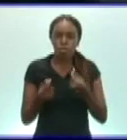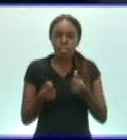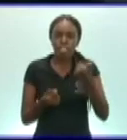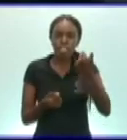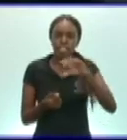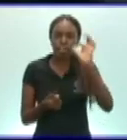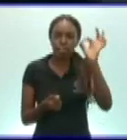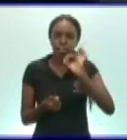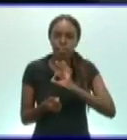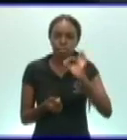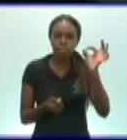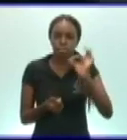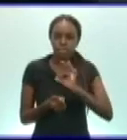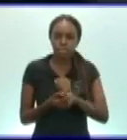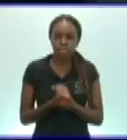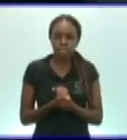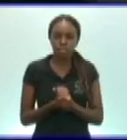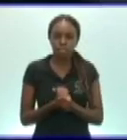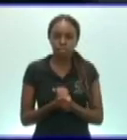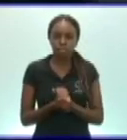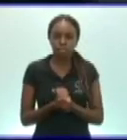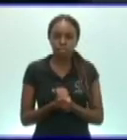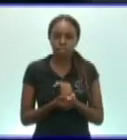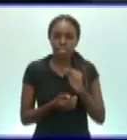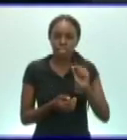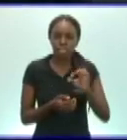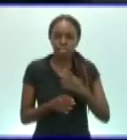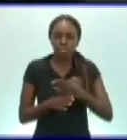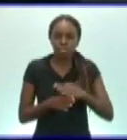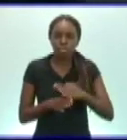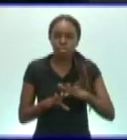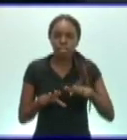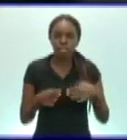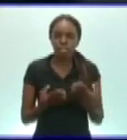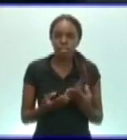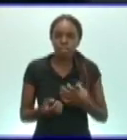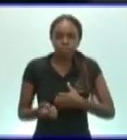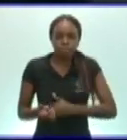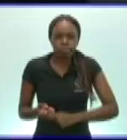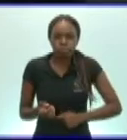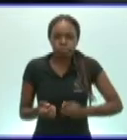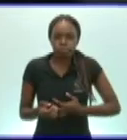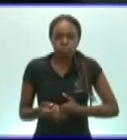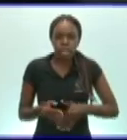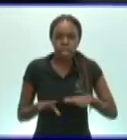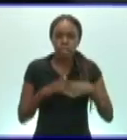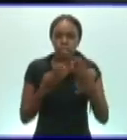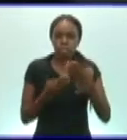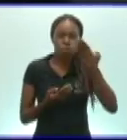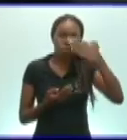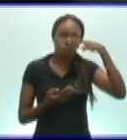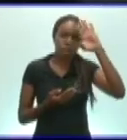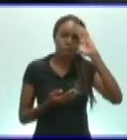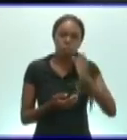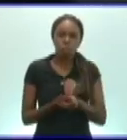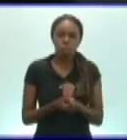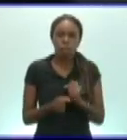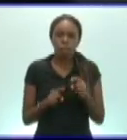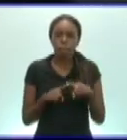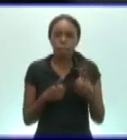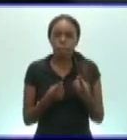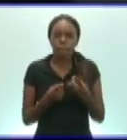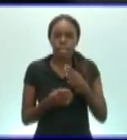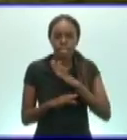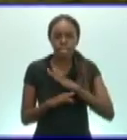10% sobre la renta. Esto causa un malestar general en Cuba. En Cuba ya se está